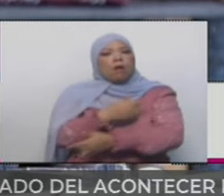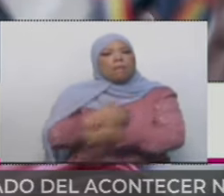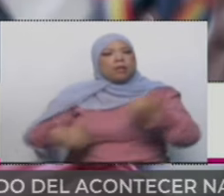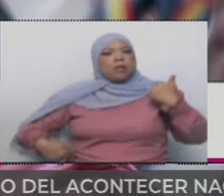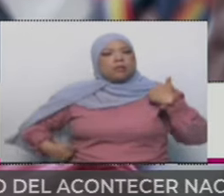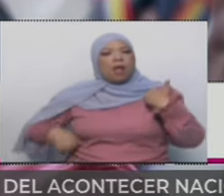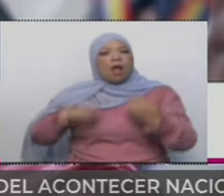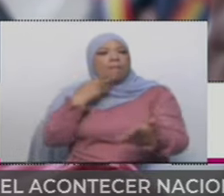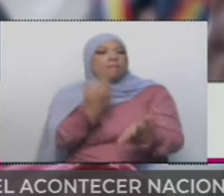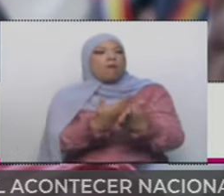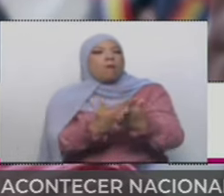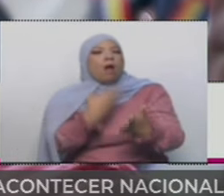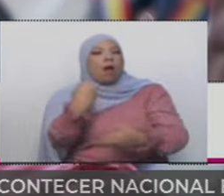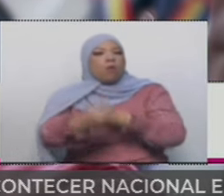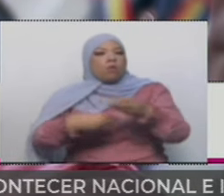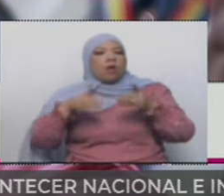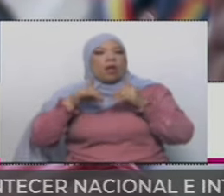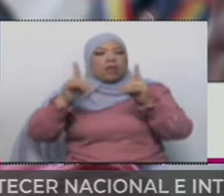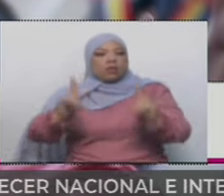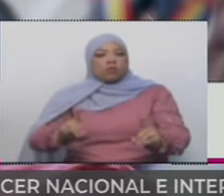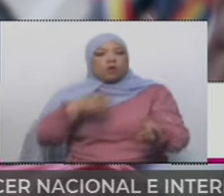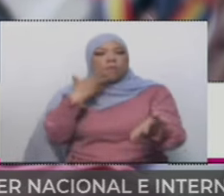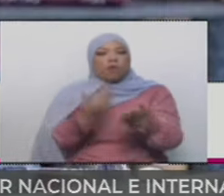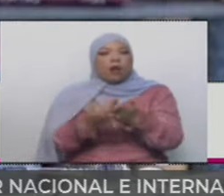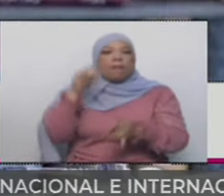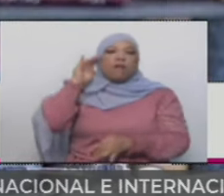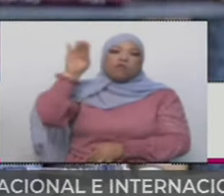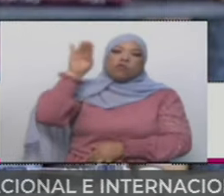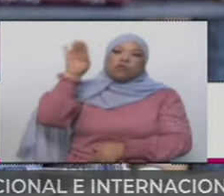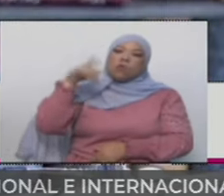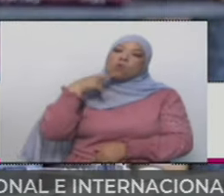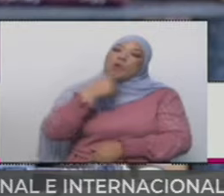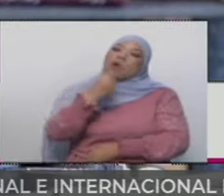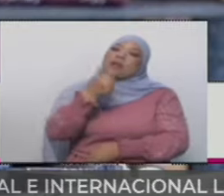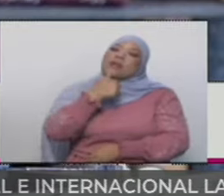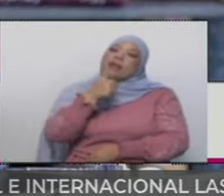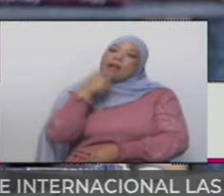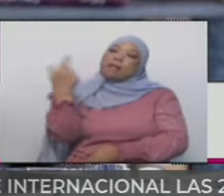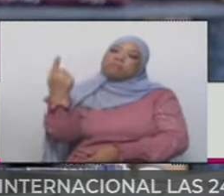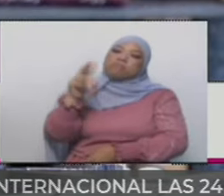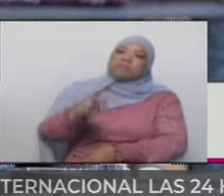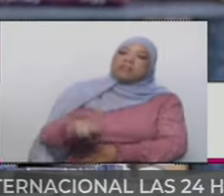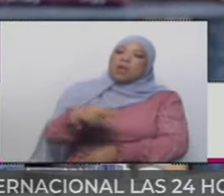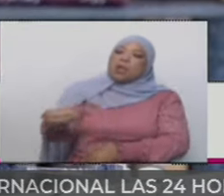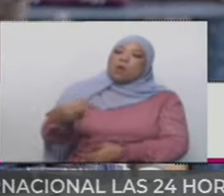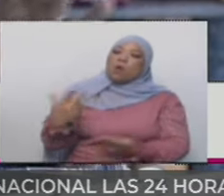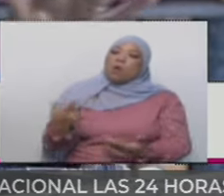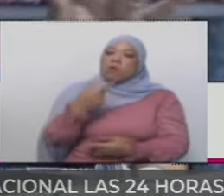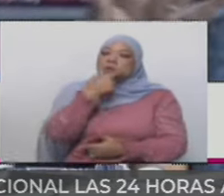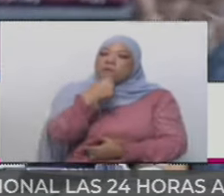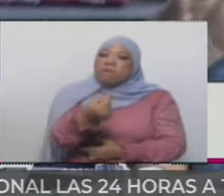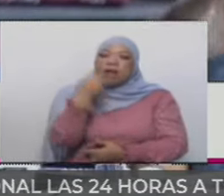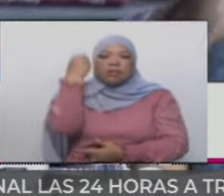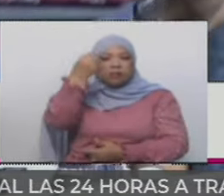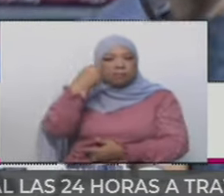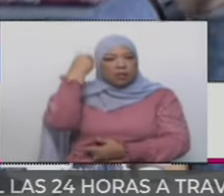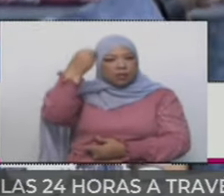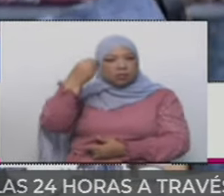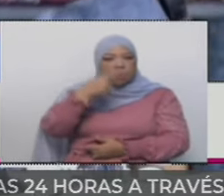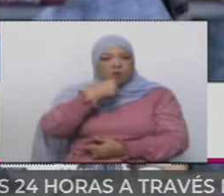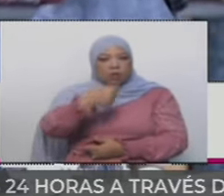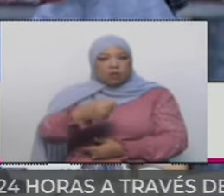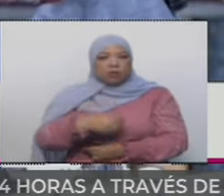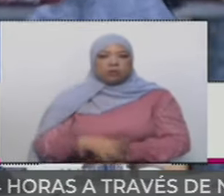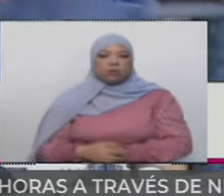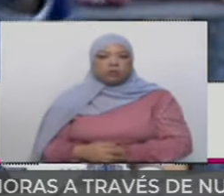proponer, a decidir su programa de futuro. Pero yo lo pongo sencillo, muy sencillo,